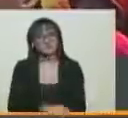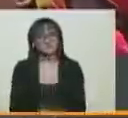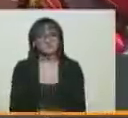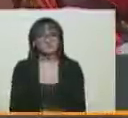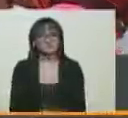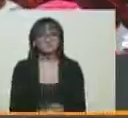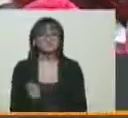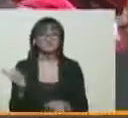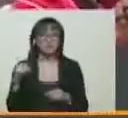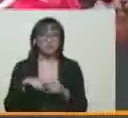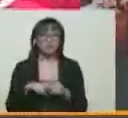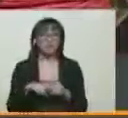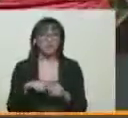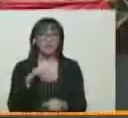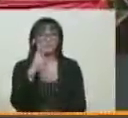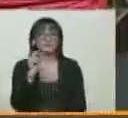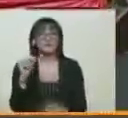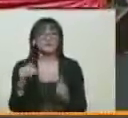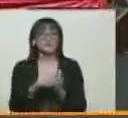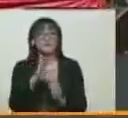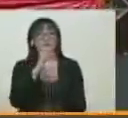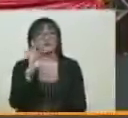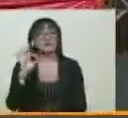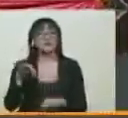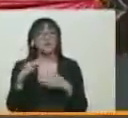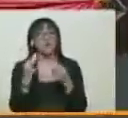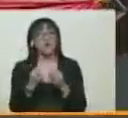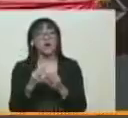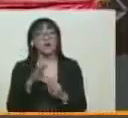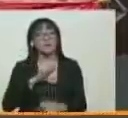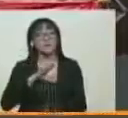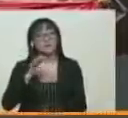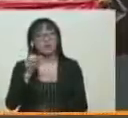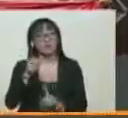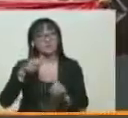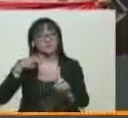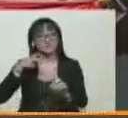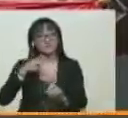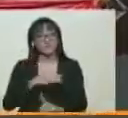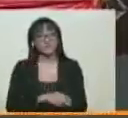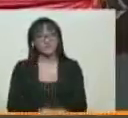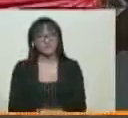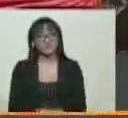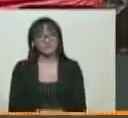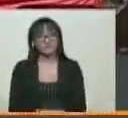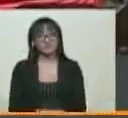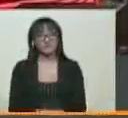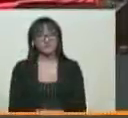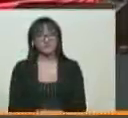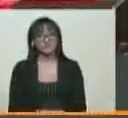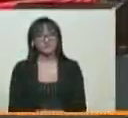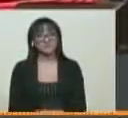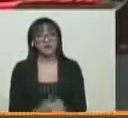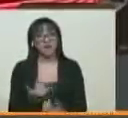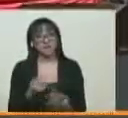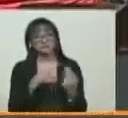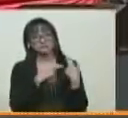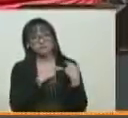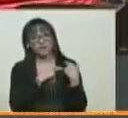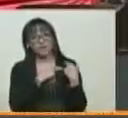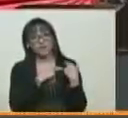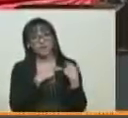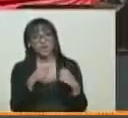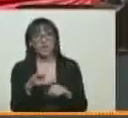Hemos incorporado 20.500 hogares de Amazonas. Y yo le doy la tarea,